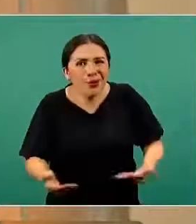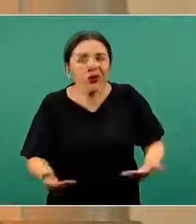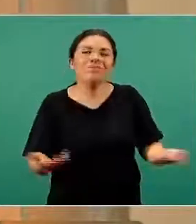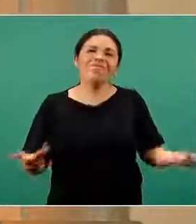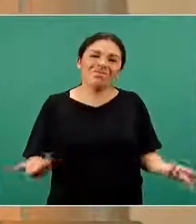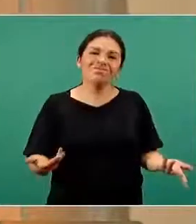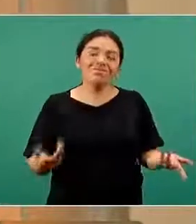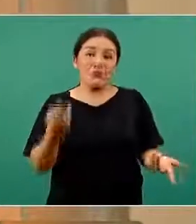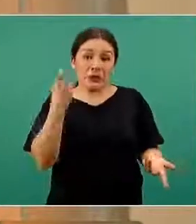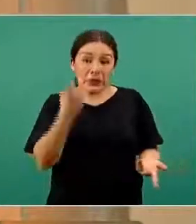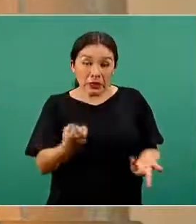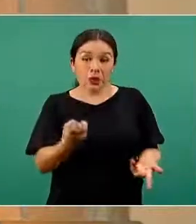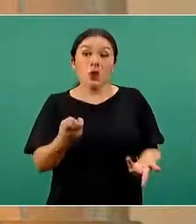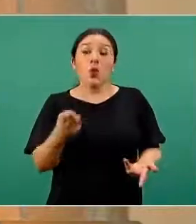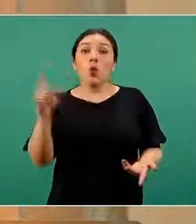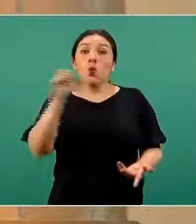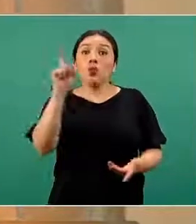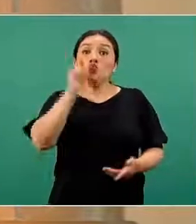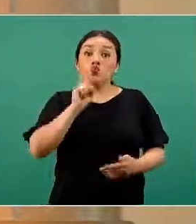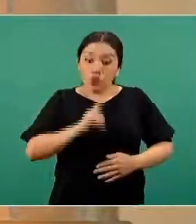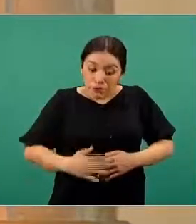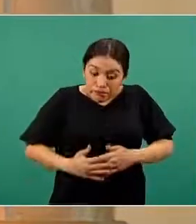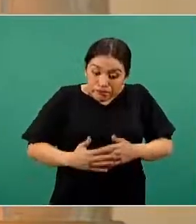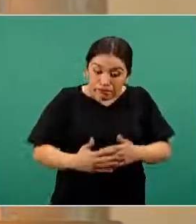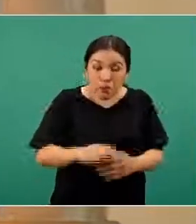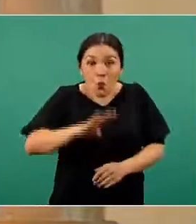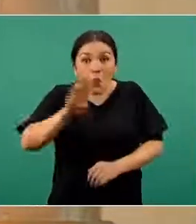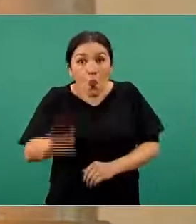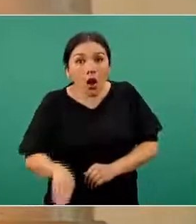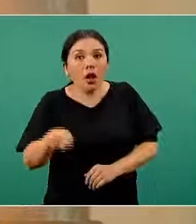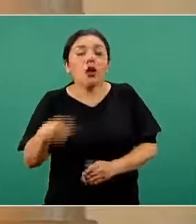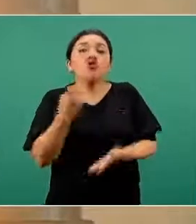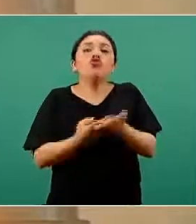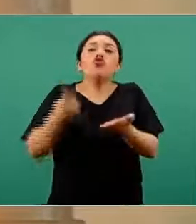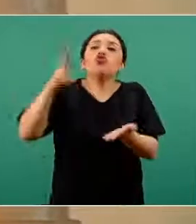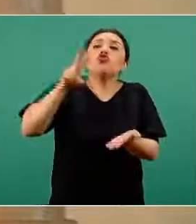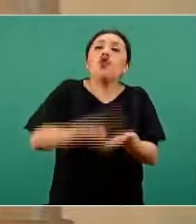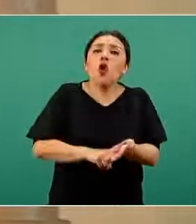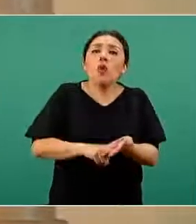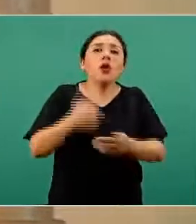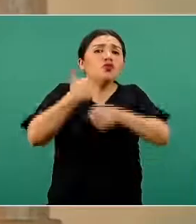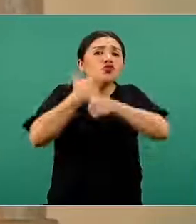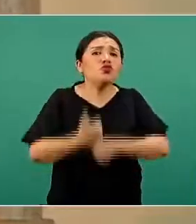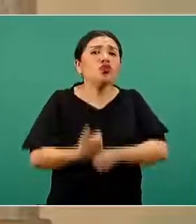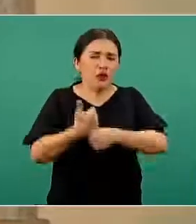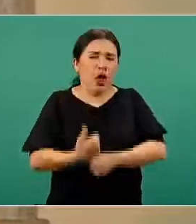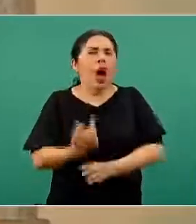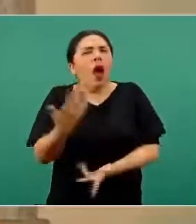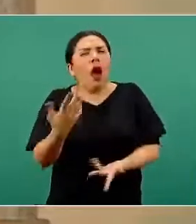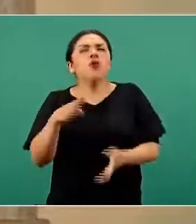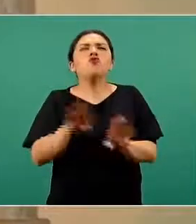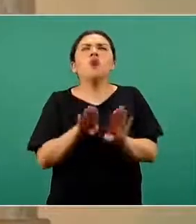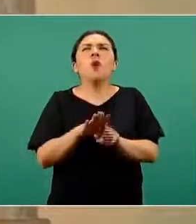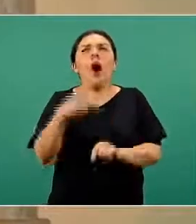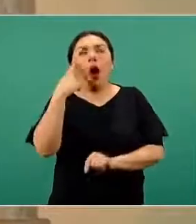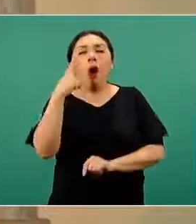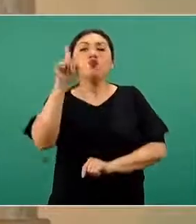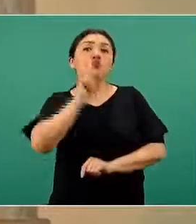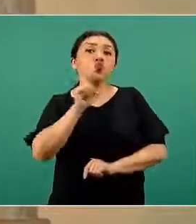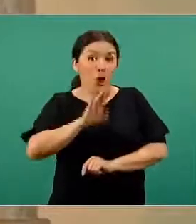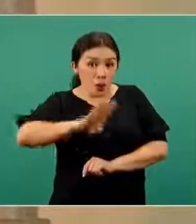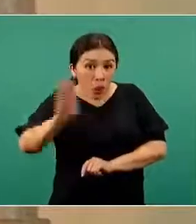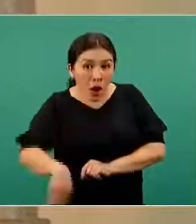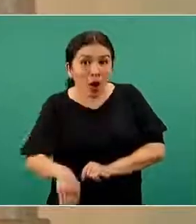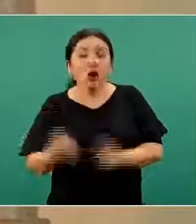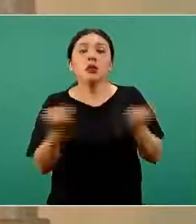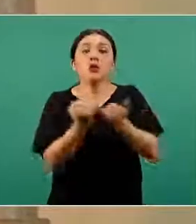lado, una muerte materna tiene un impacto doble, normalmente es una muerte para la mujer y es